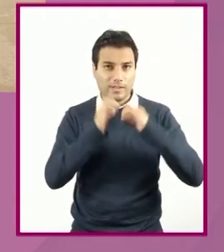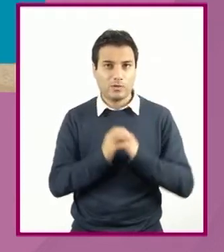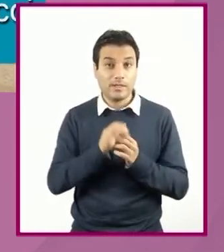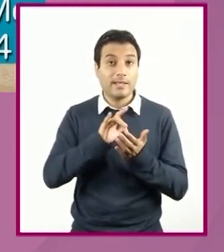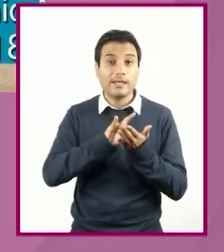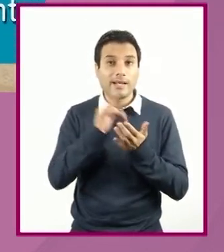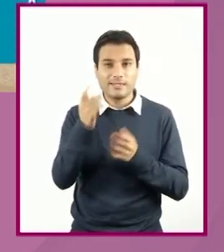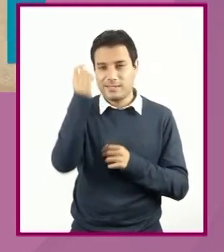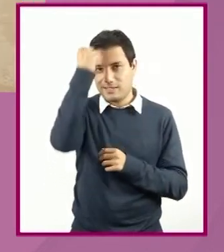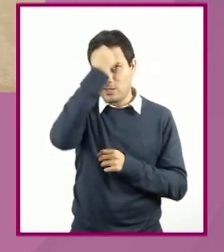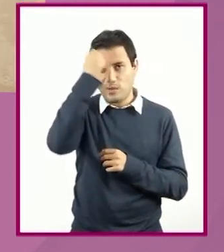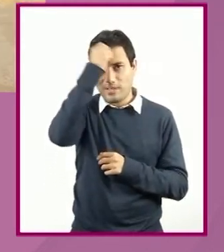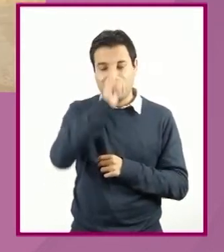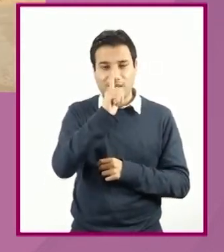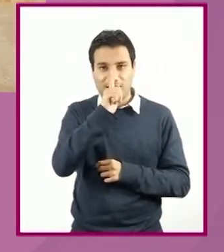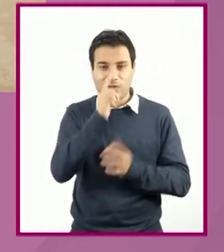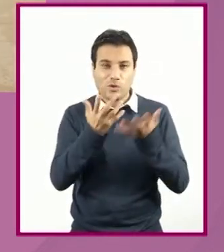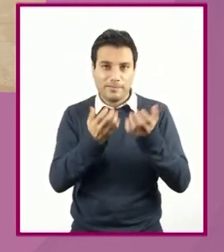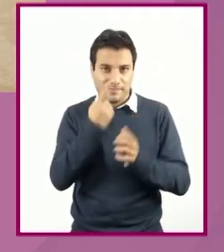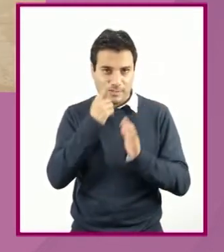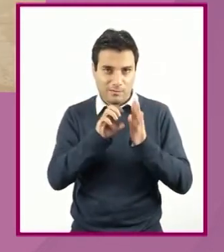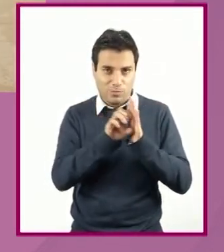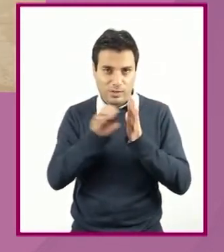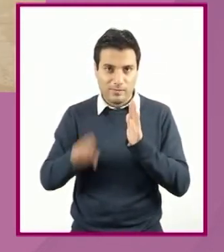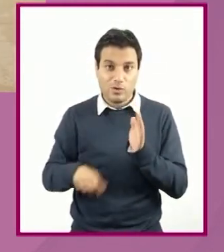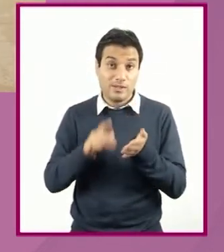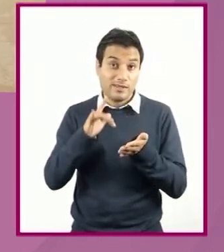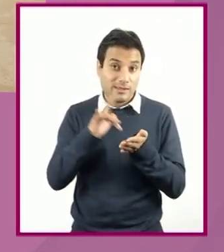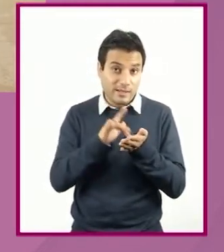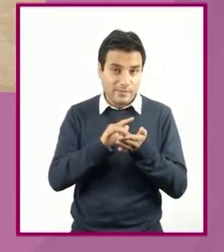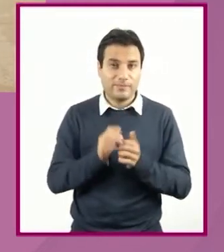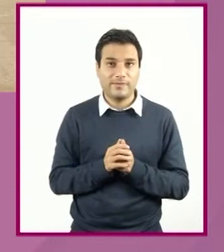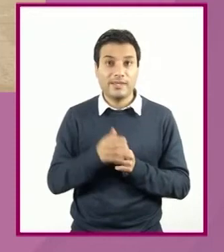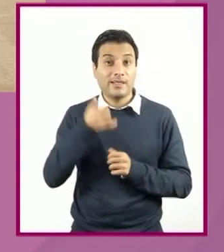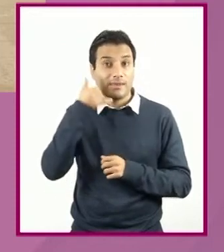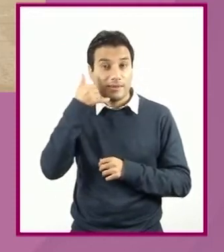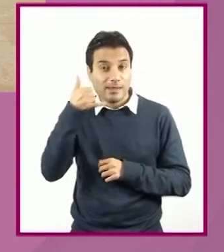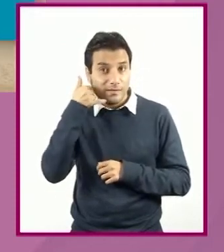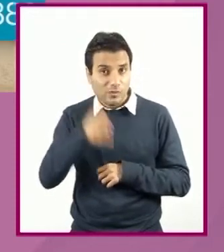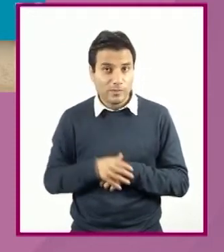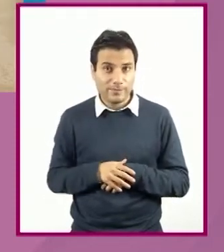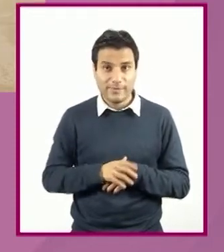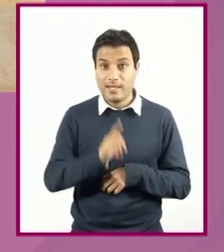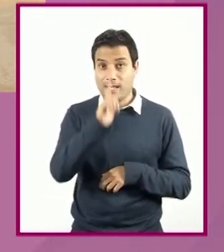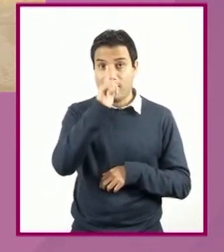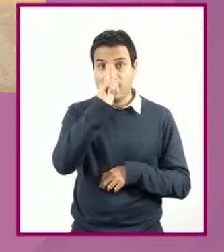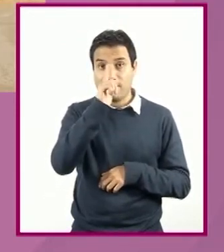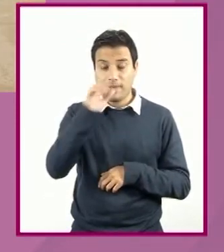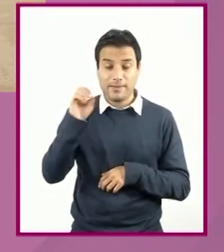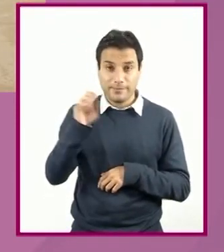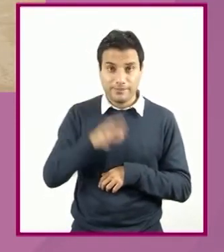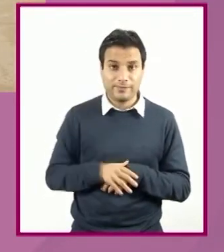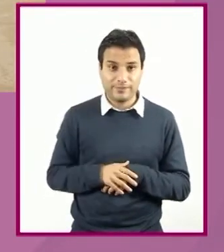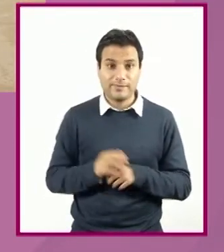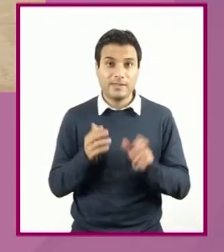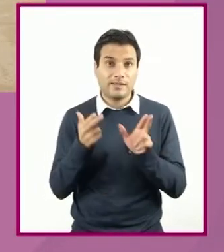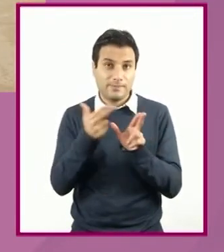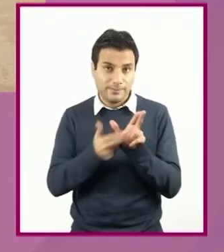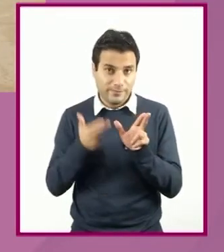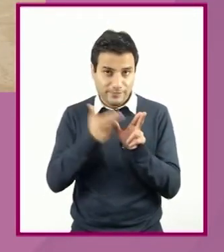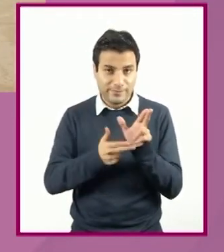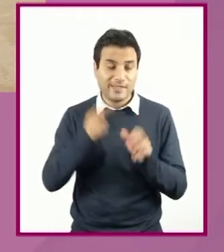del electromagnetismo, como el telégrafo, el teléfono, la lámpara incandescente, el tranvía y la